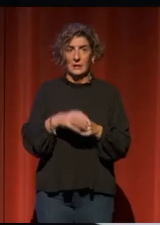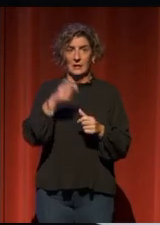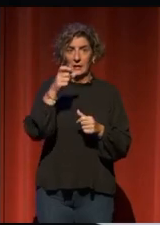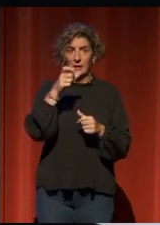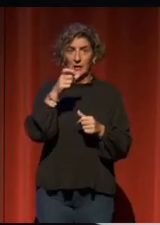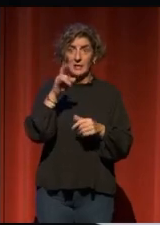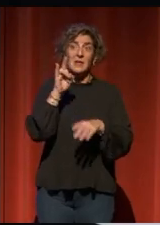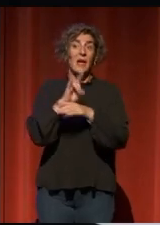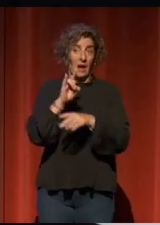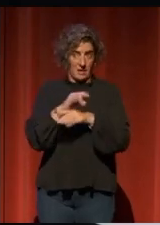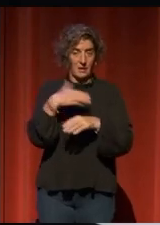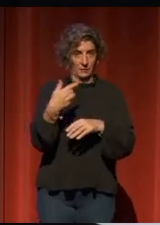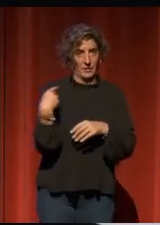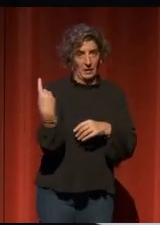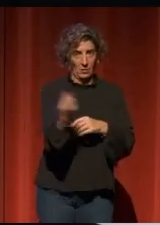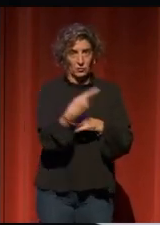demás.